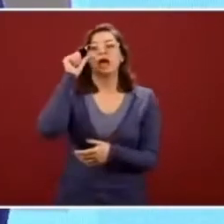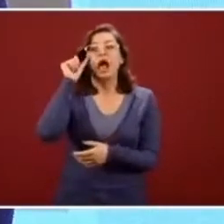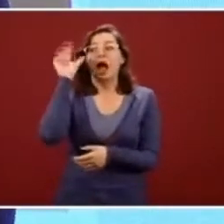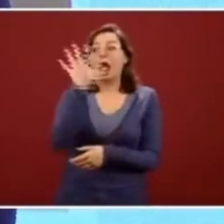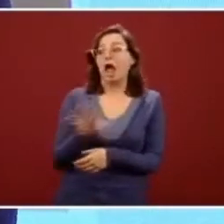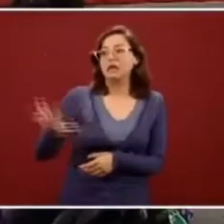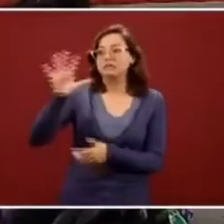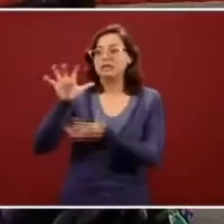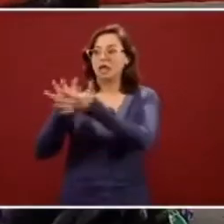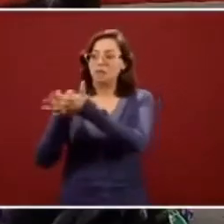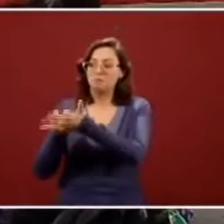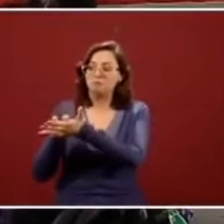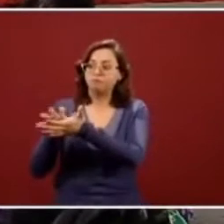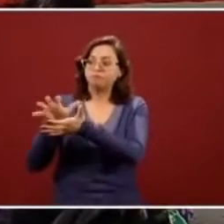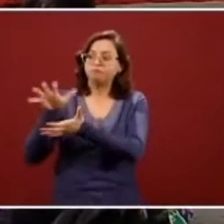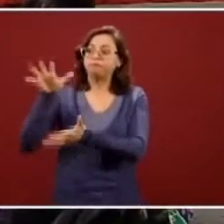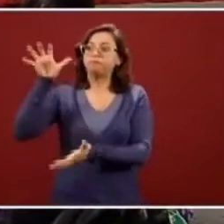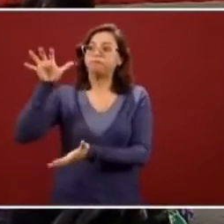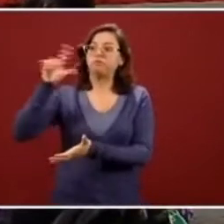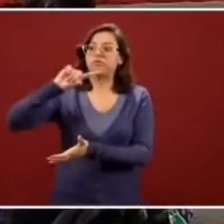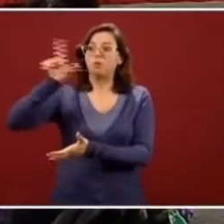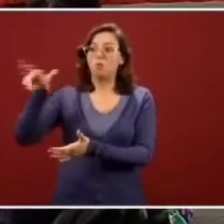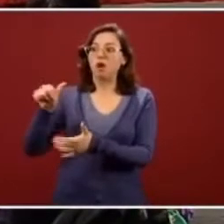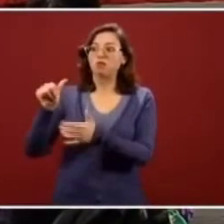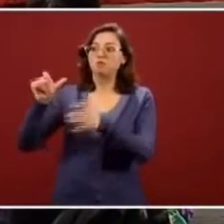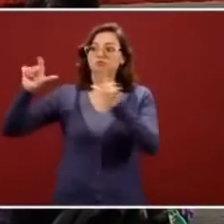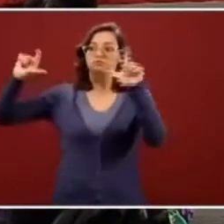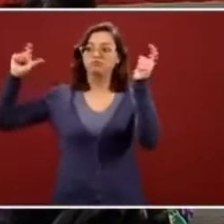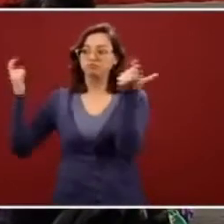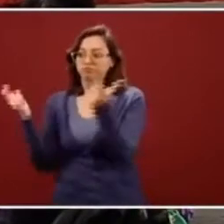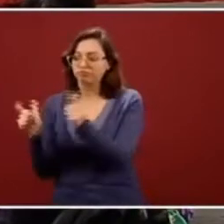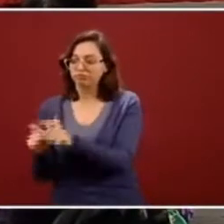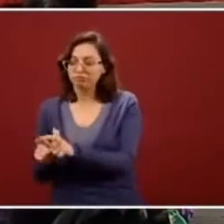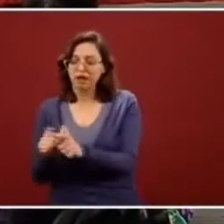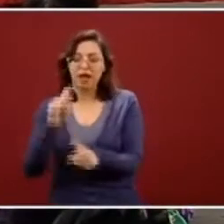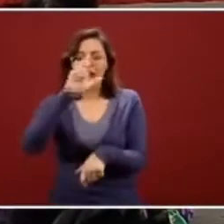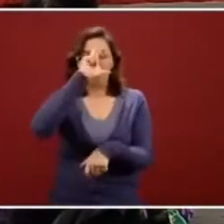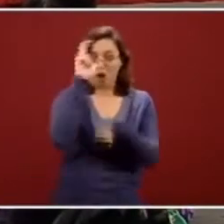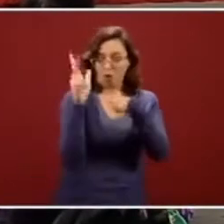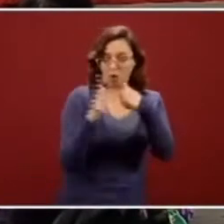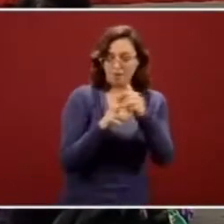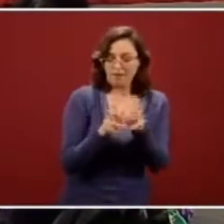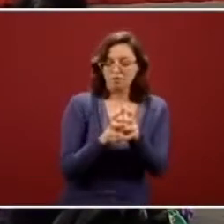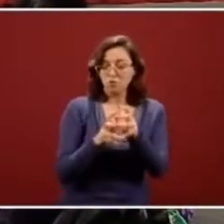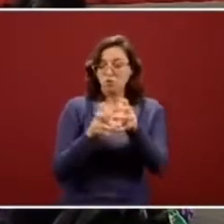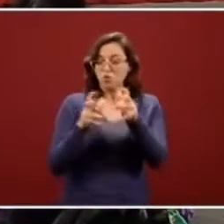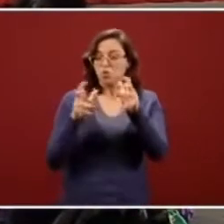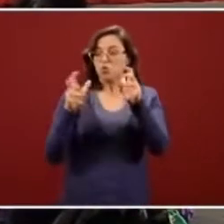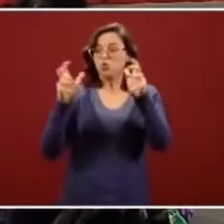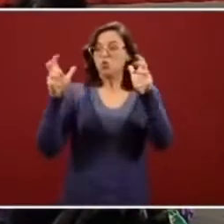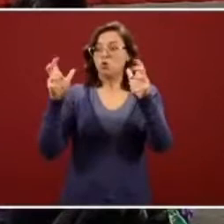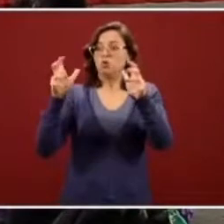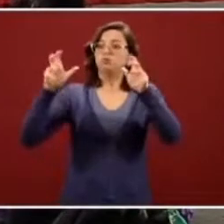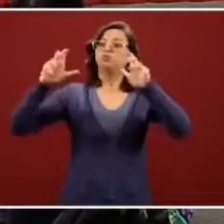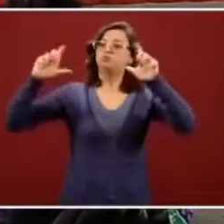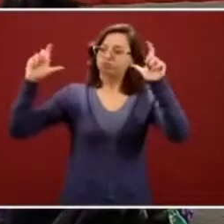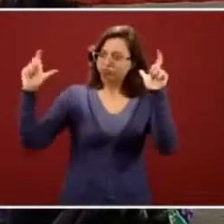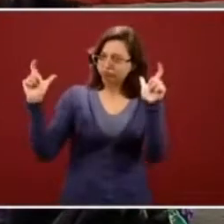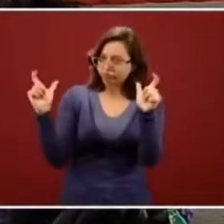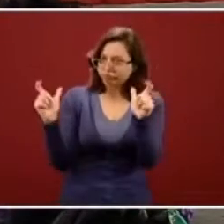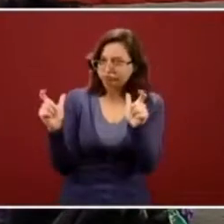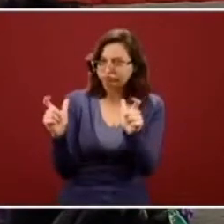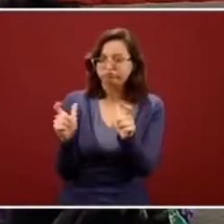luego esta proporción fue bajando hasta y empezó a incrementar la de Europa. En algún momento se verá cómo a lo mejor la de Europa